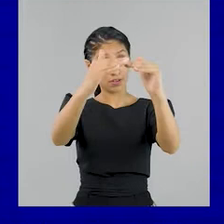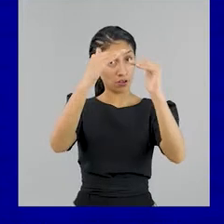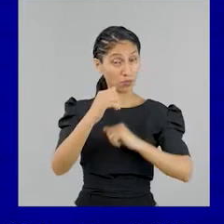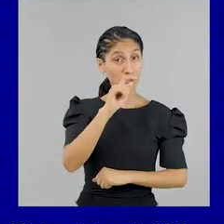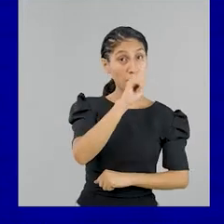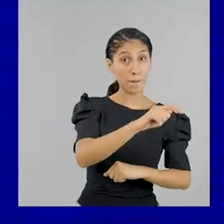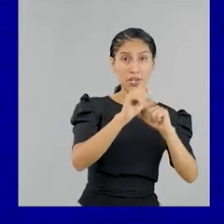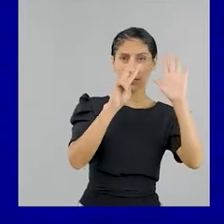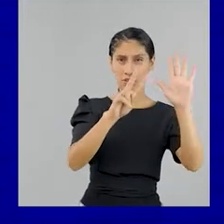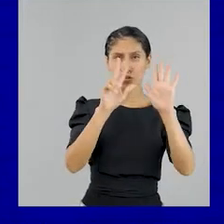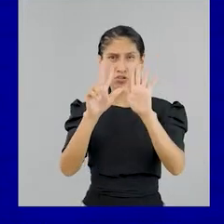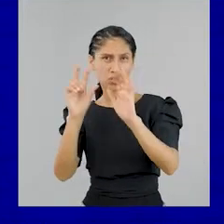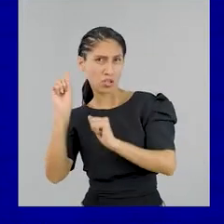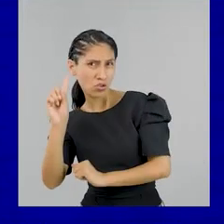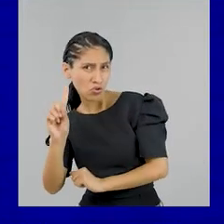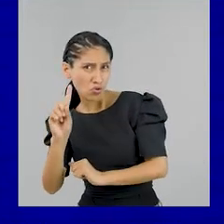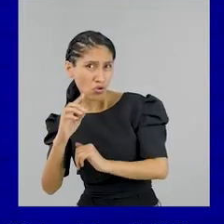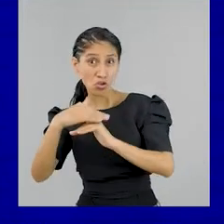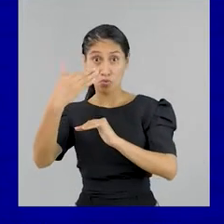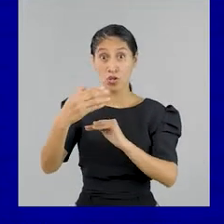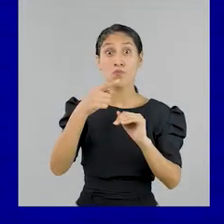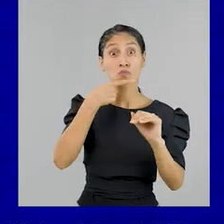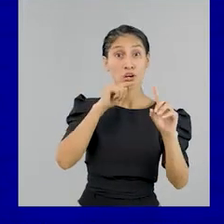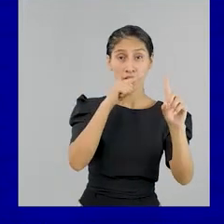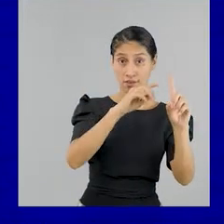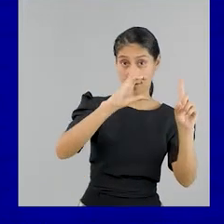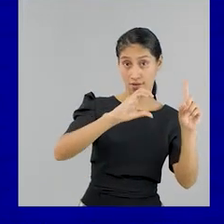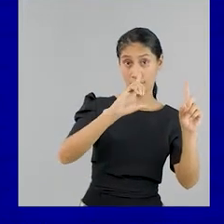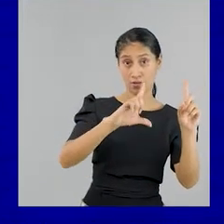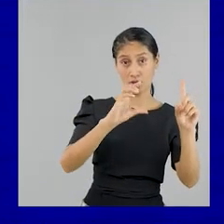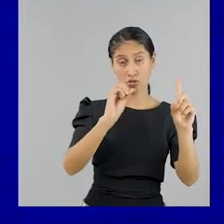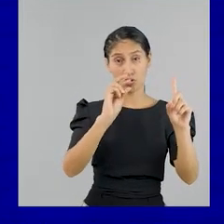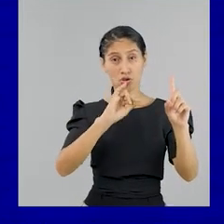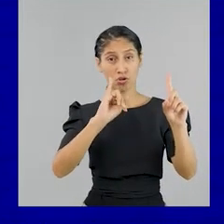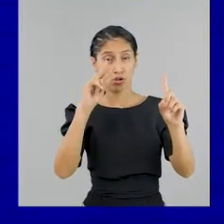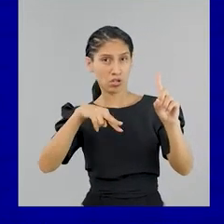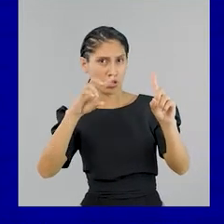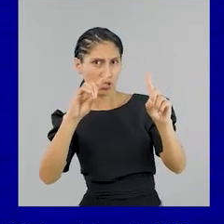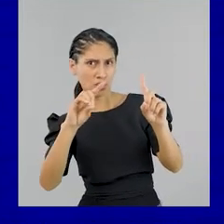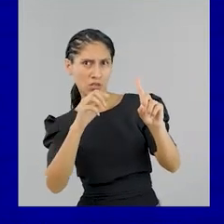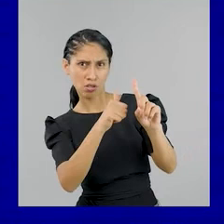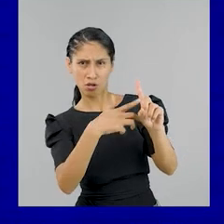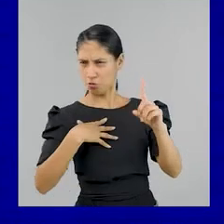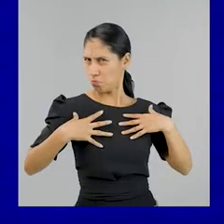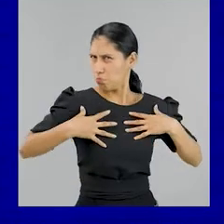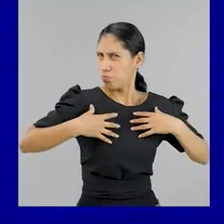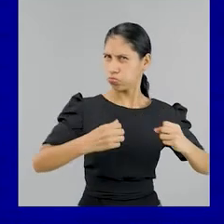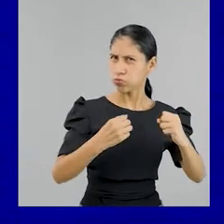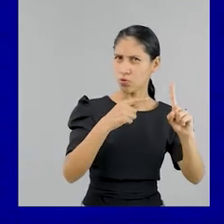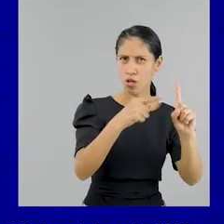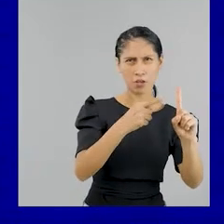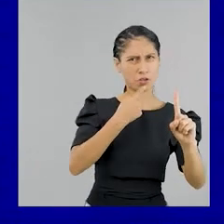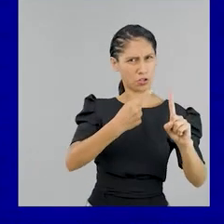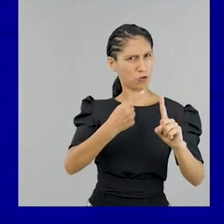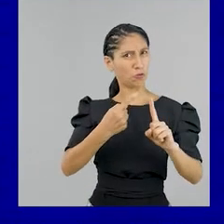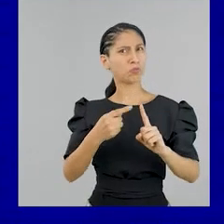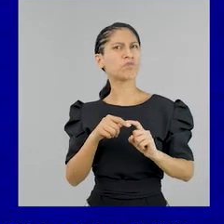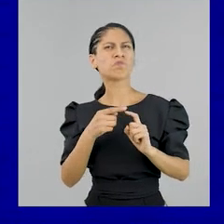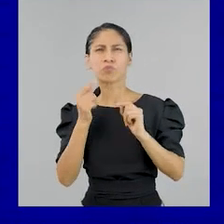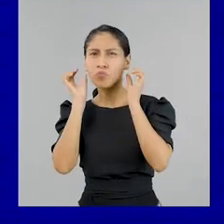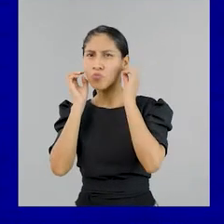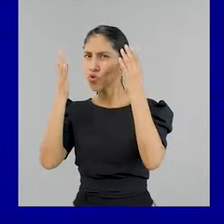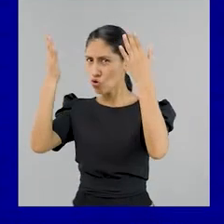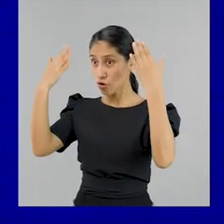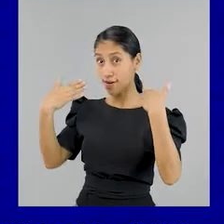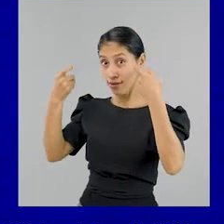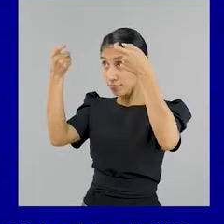1780-1781 contra las injusticias españolas, ni Clorinda Mato, mujer de mucho coraje y atrevimiento, osó utilizar el nombre de